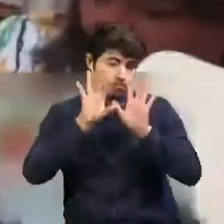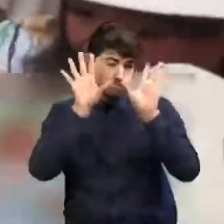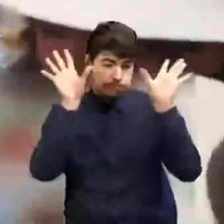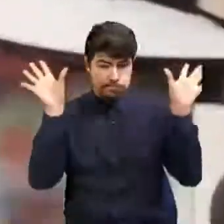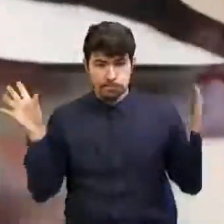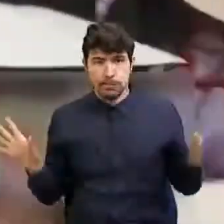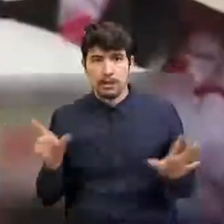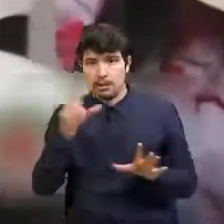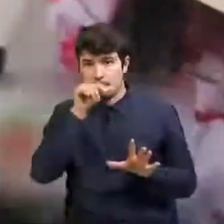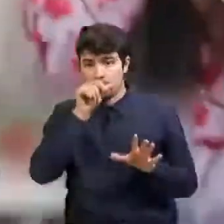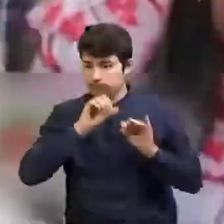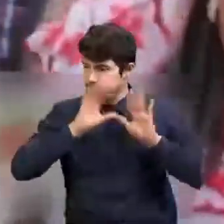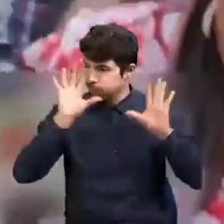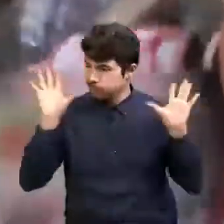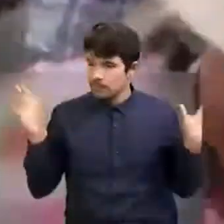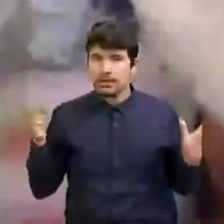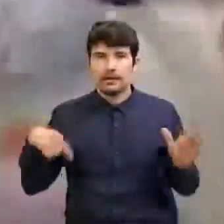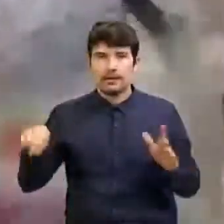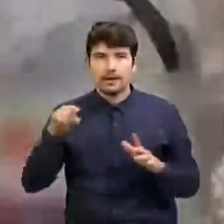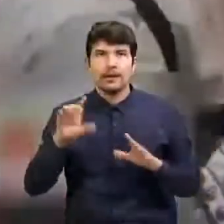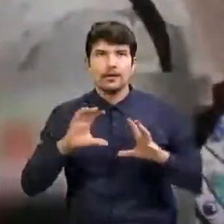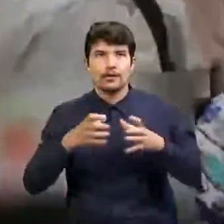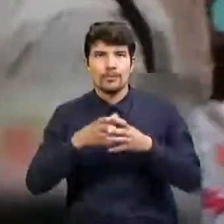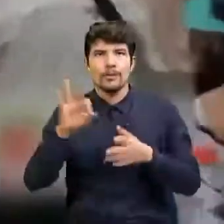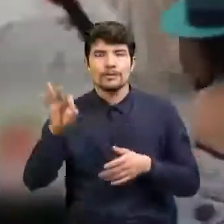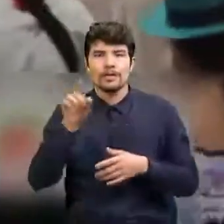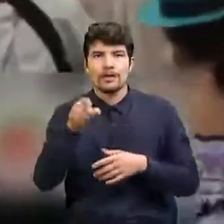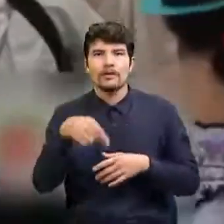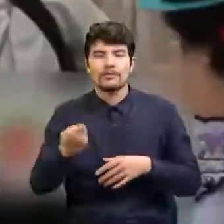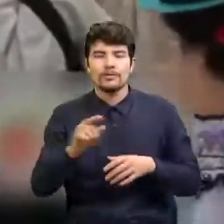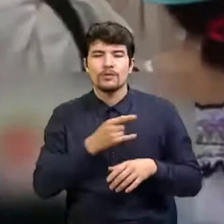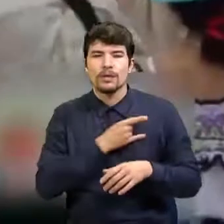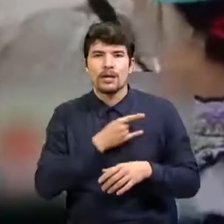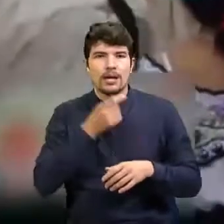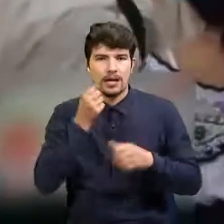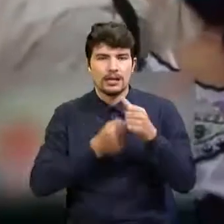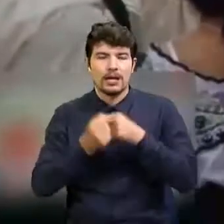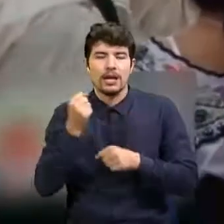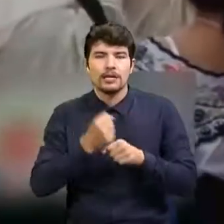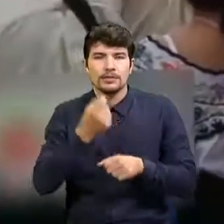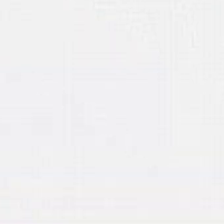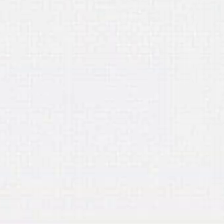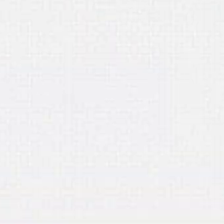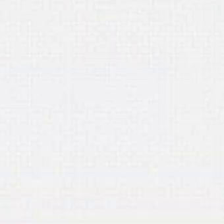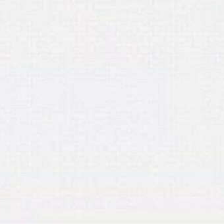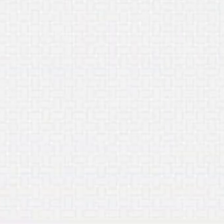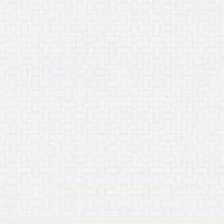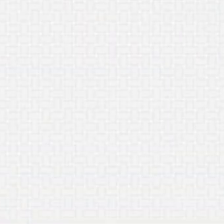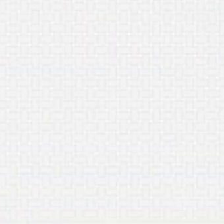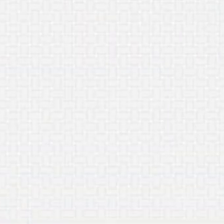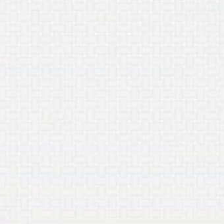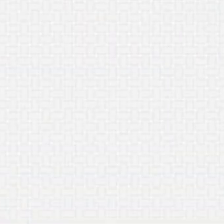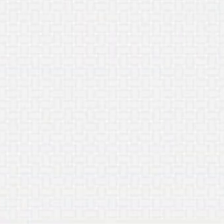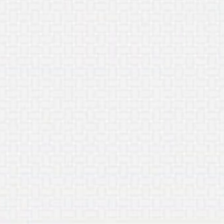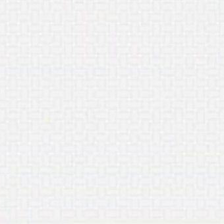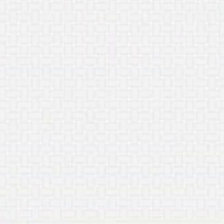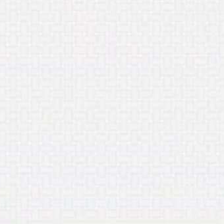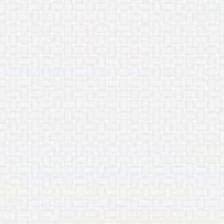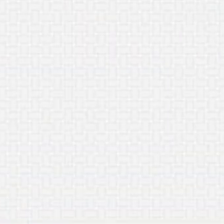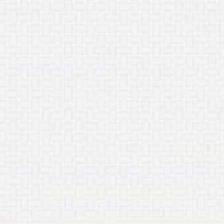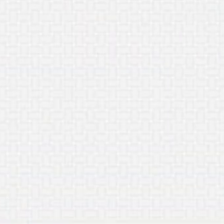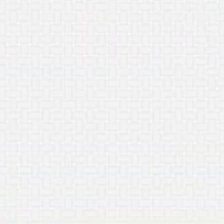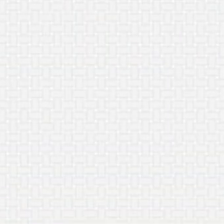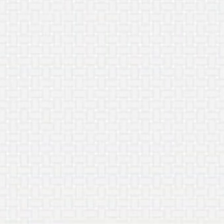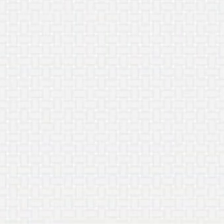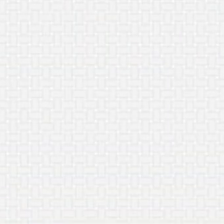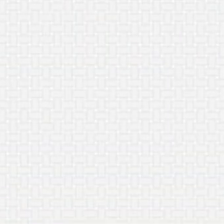compañeros 81, egresados del Colegio Nacional Universitario en 1981. Canaltro.com